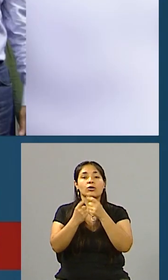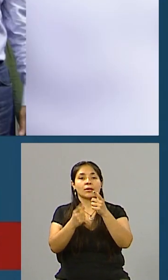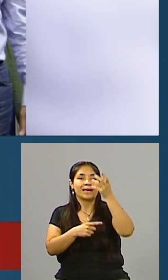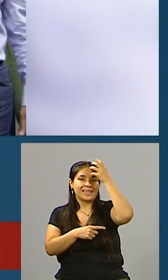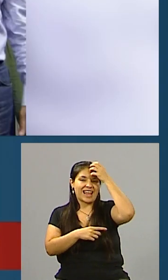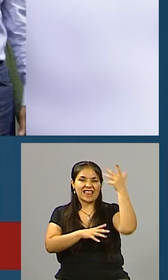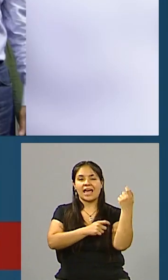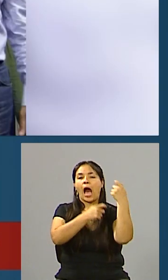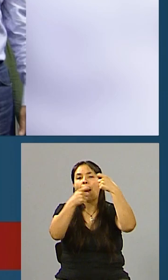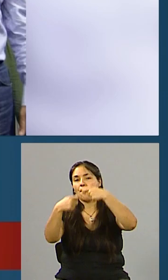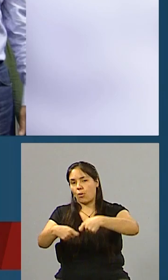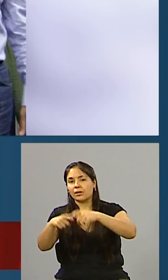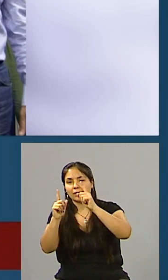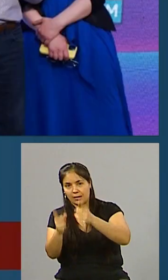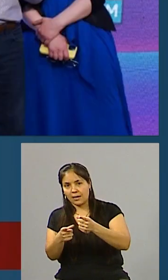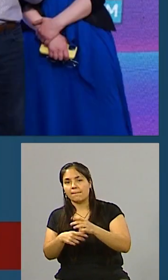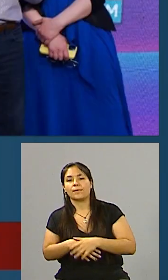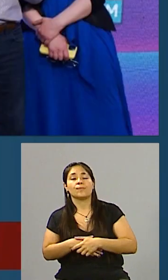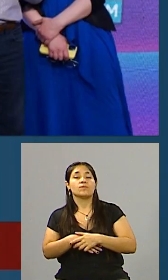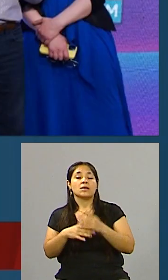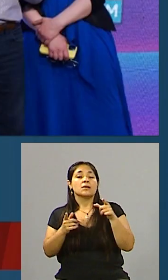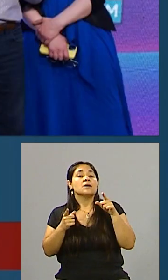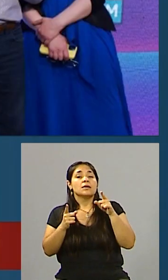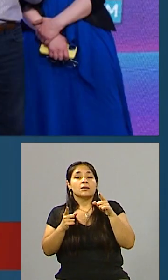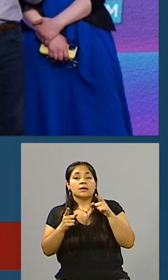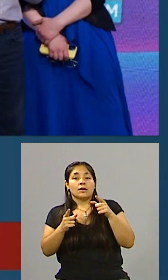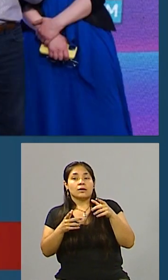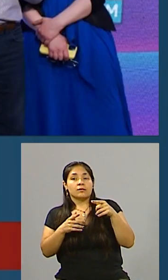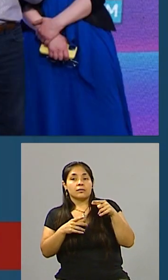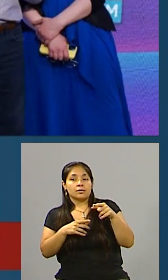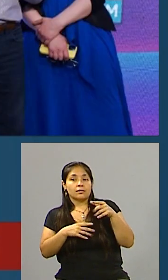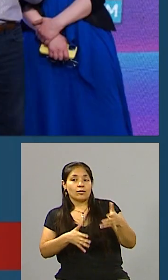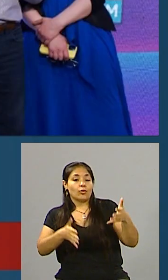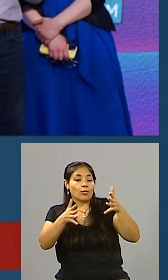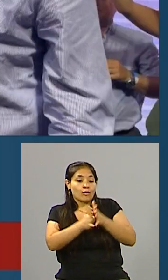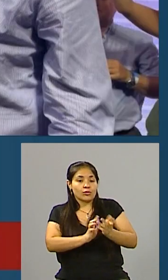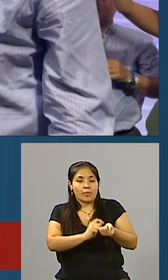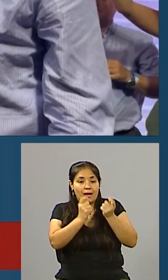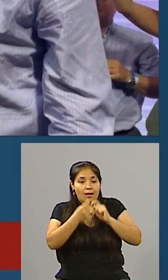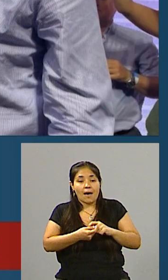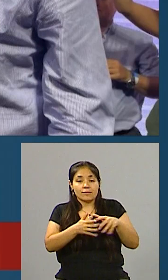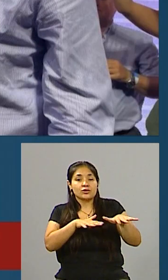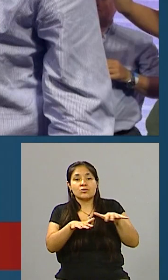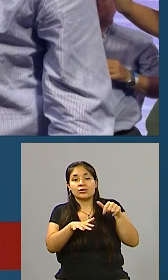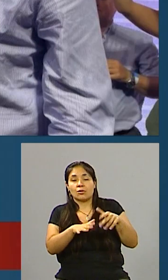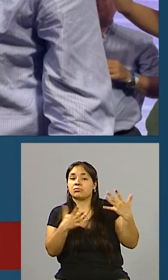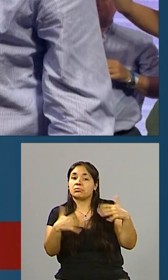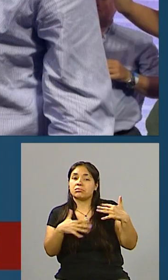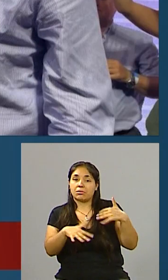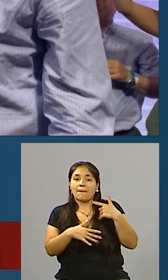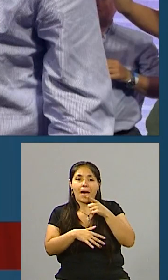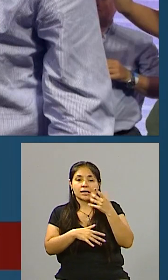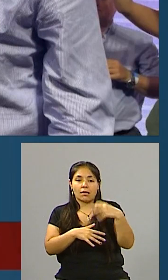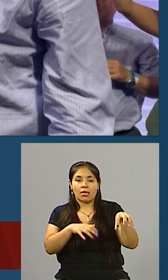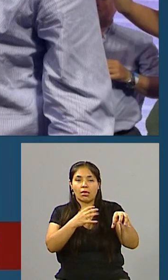Schiaretti. Entonces ahí la situación de Juntos por el Cambio es un intríngulis increíble, porque por un lado hay señales rupturistas